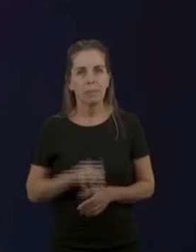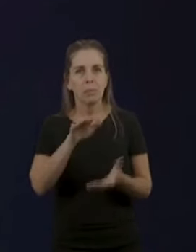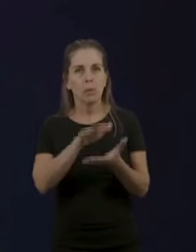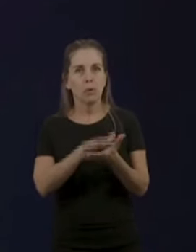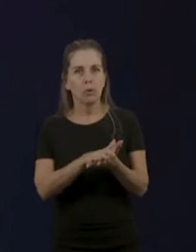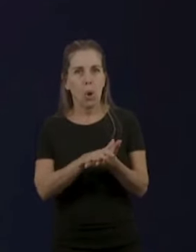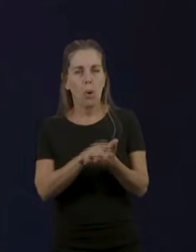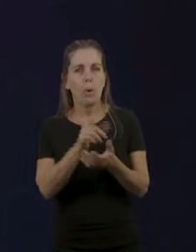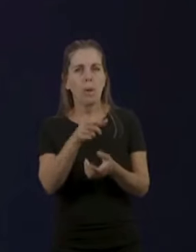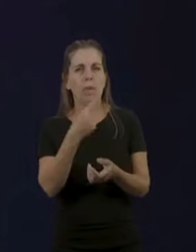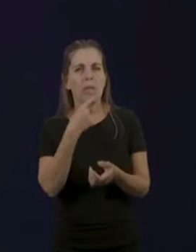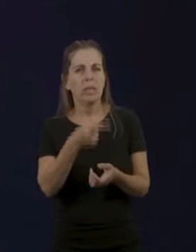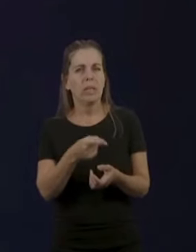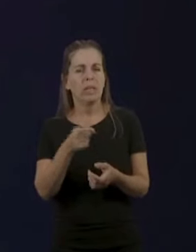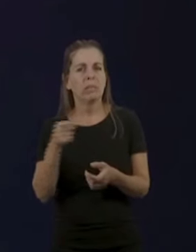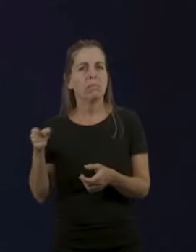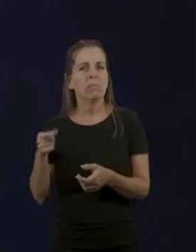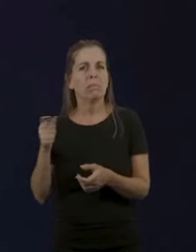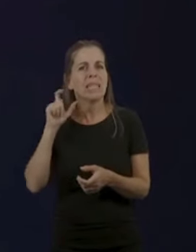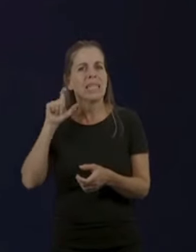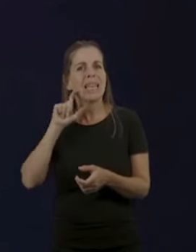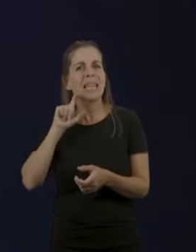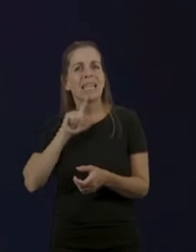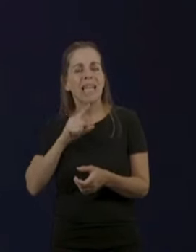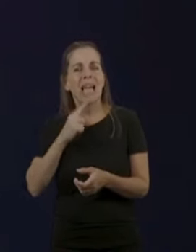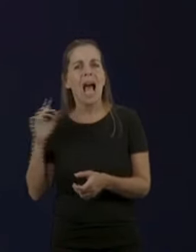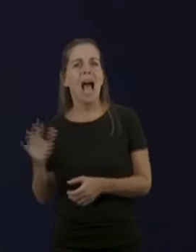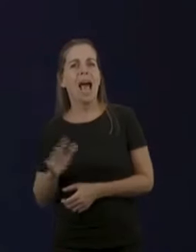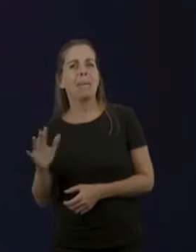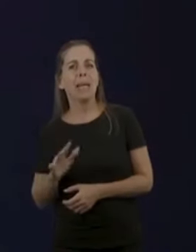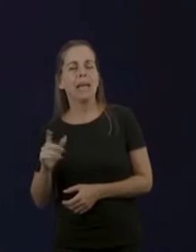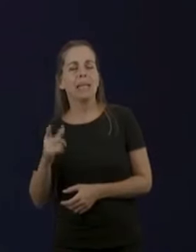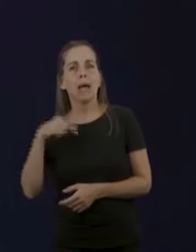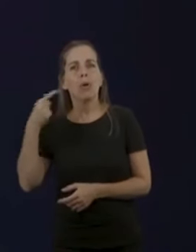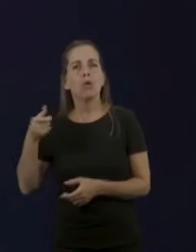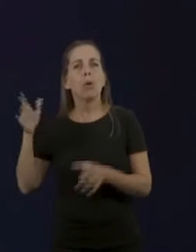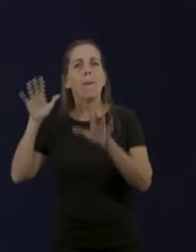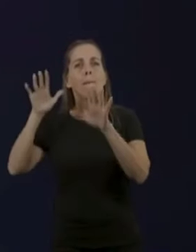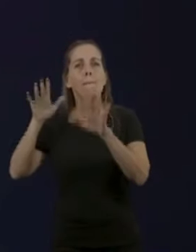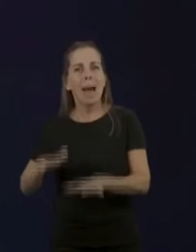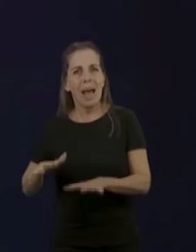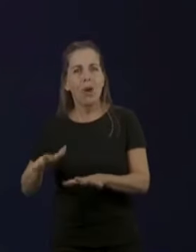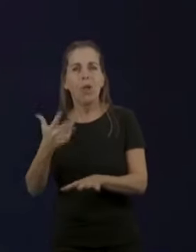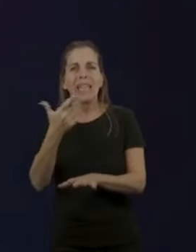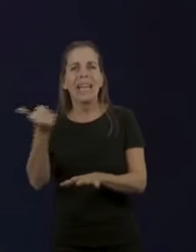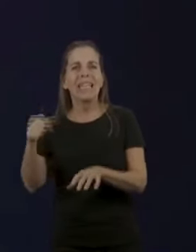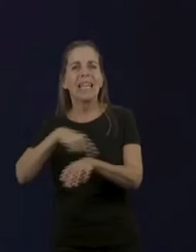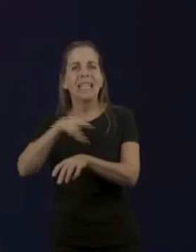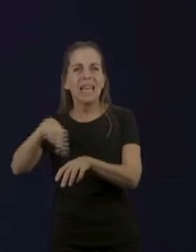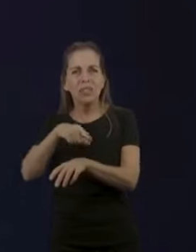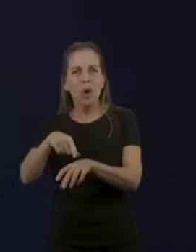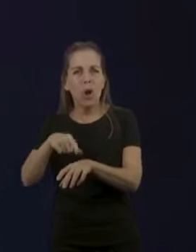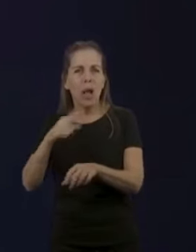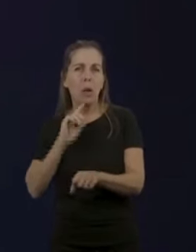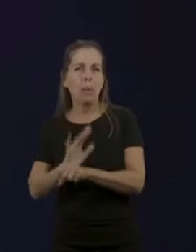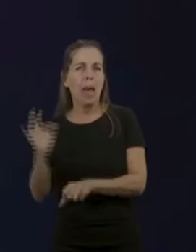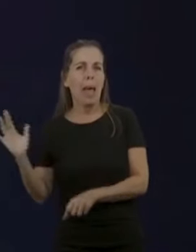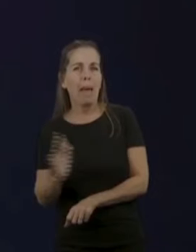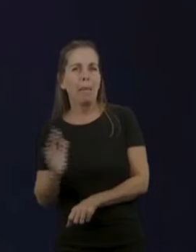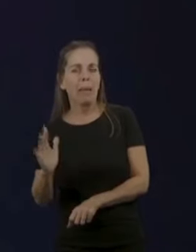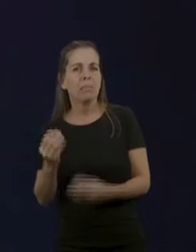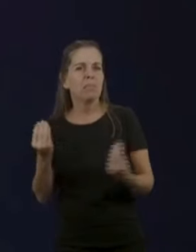a la amenaza de paro de 36 horas no entiendo cuál es la respuesta que están esperando para tomar o